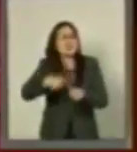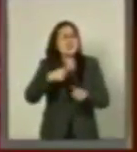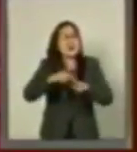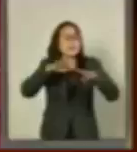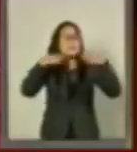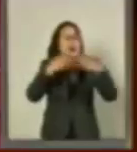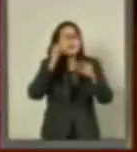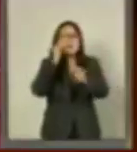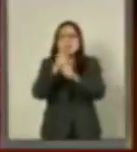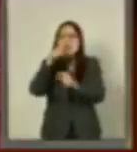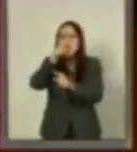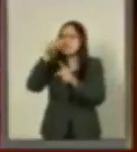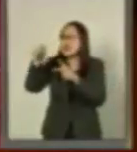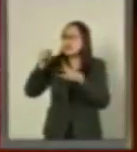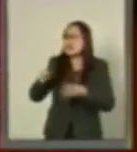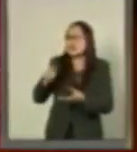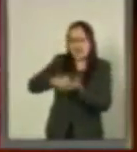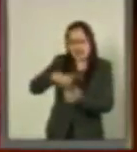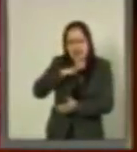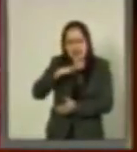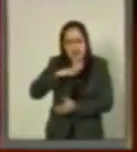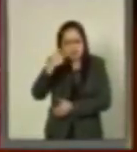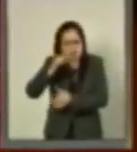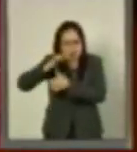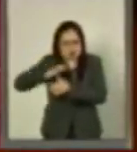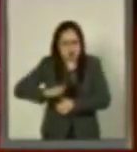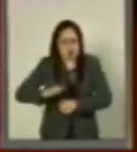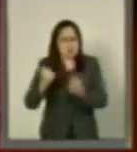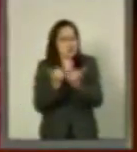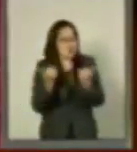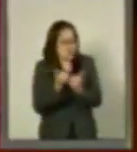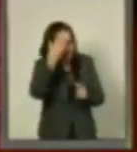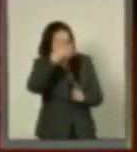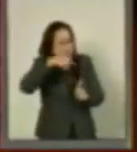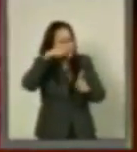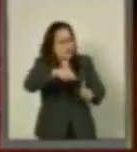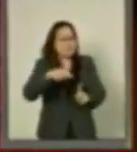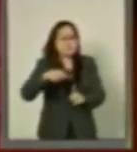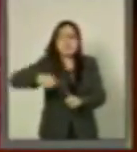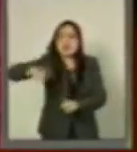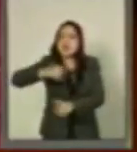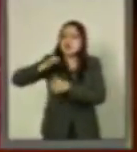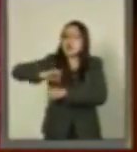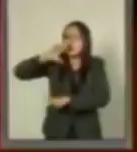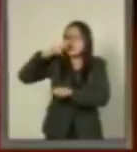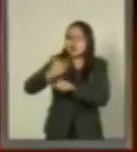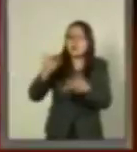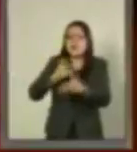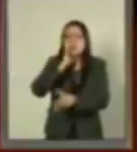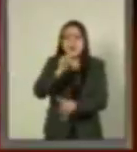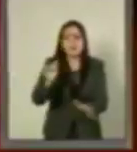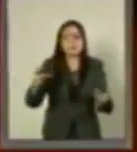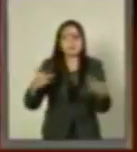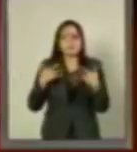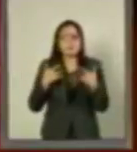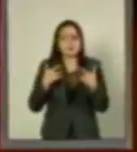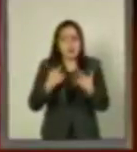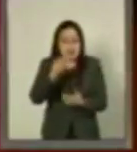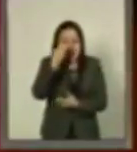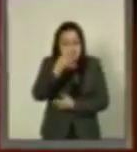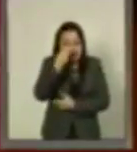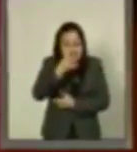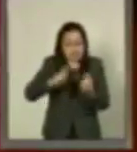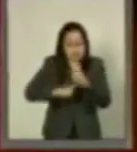mafia y la autoridad también, y no actúa. Esa es una situación que